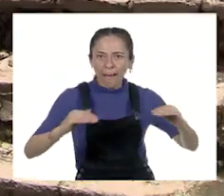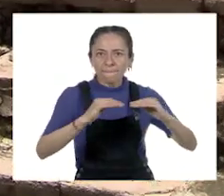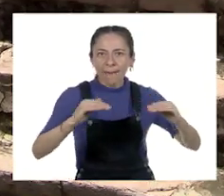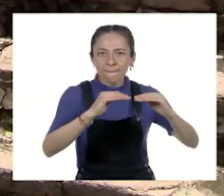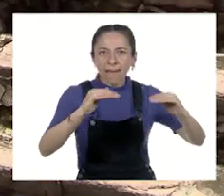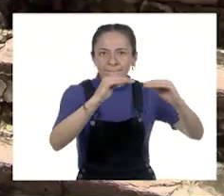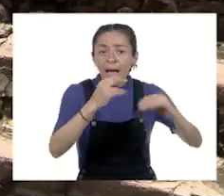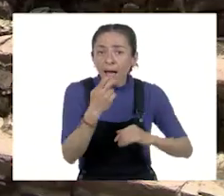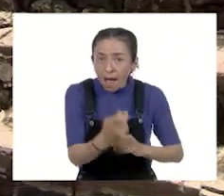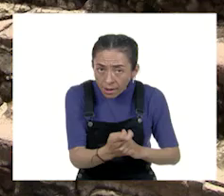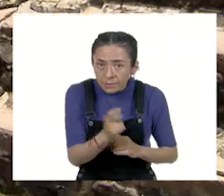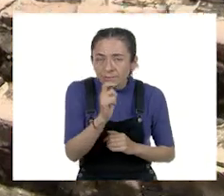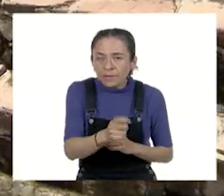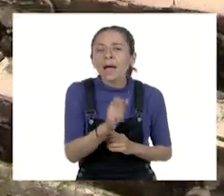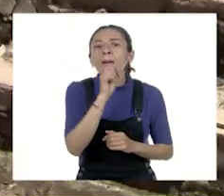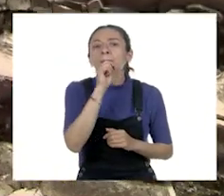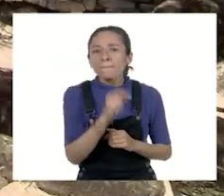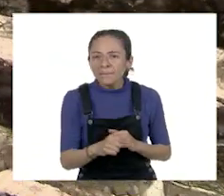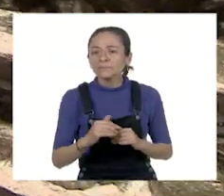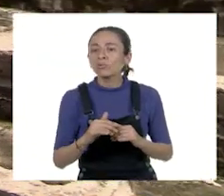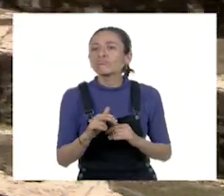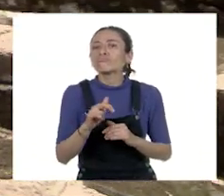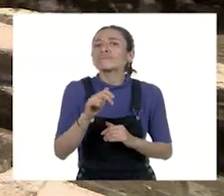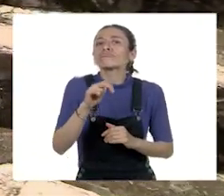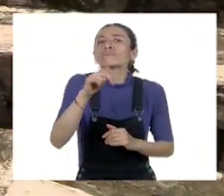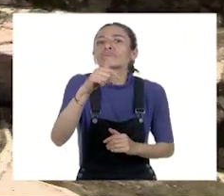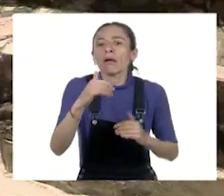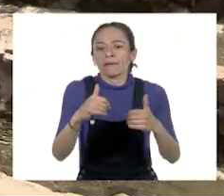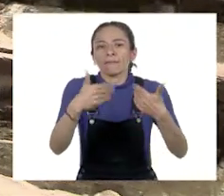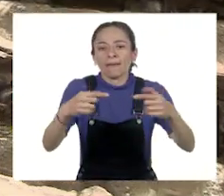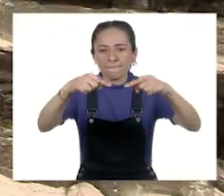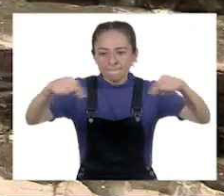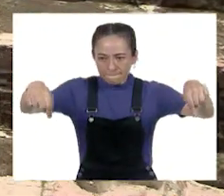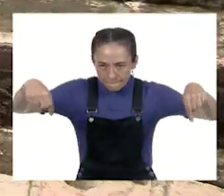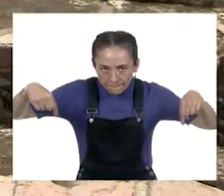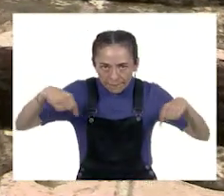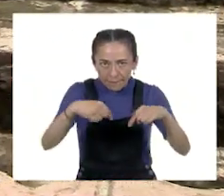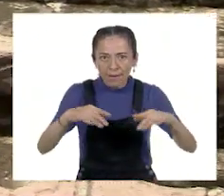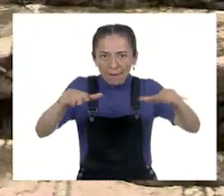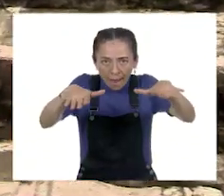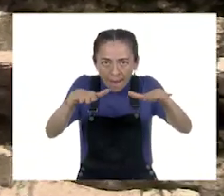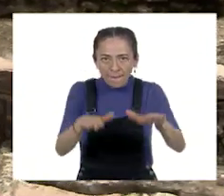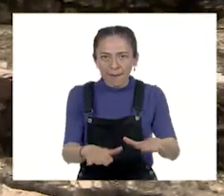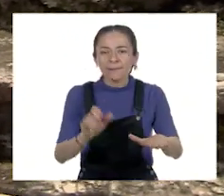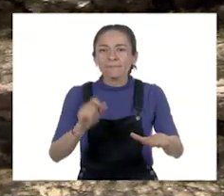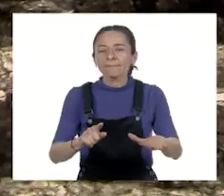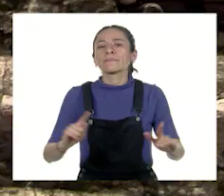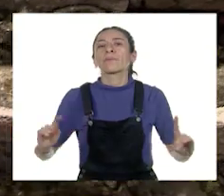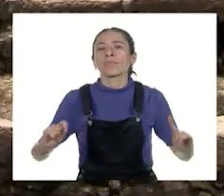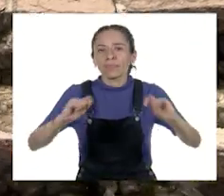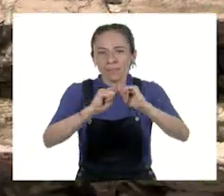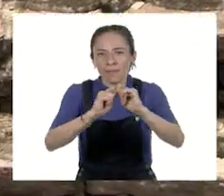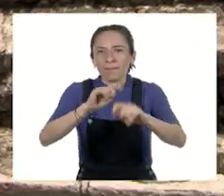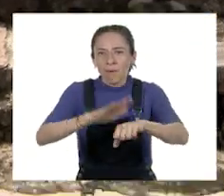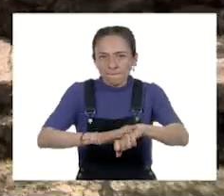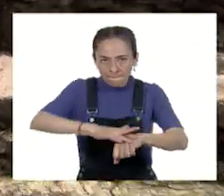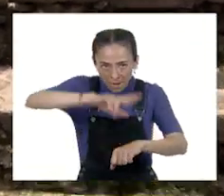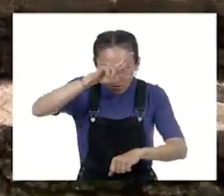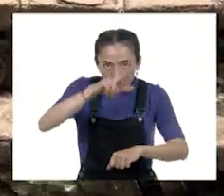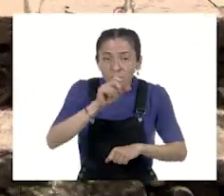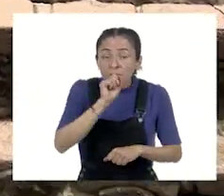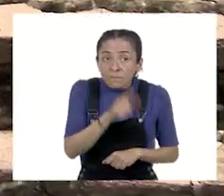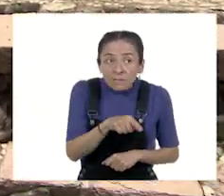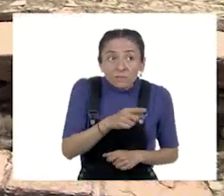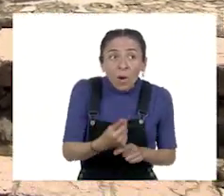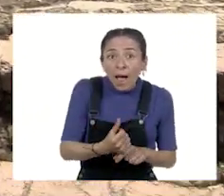a esa superficie que es la gran plataforma baja del Templo Mayor. Y aquellas cabezas de serpiente que ves